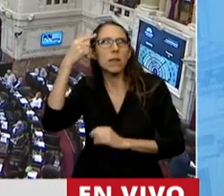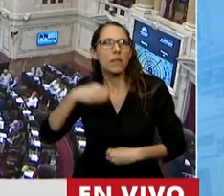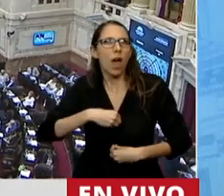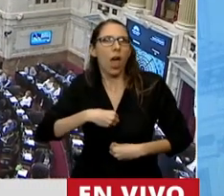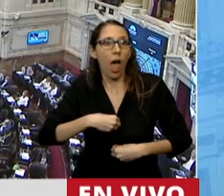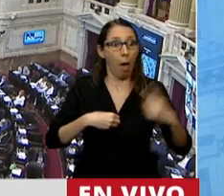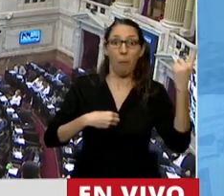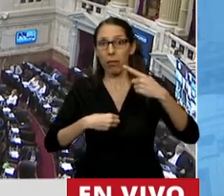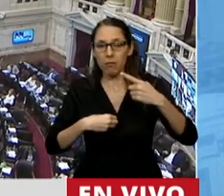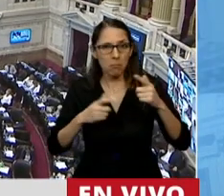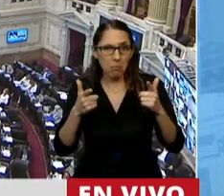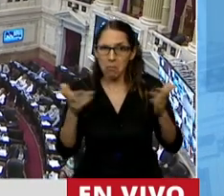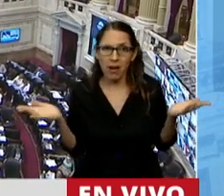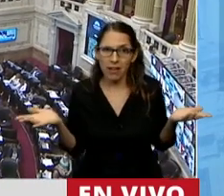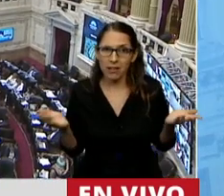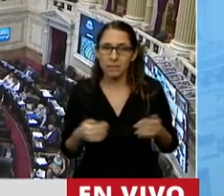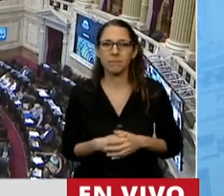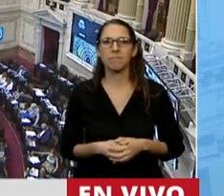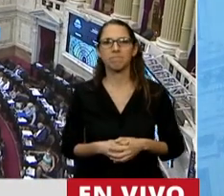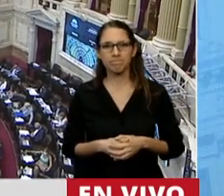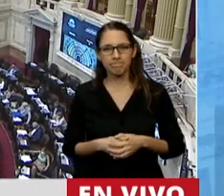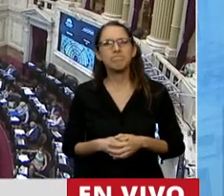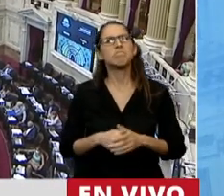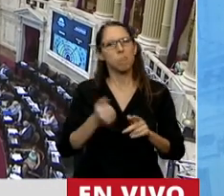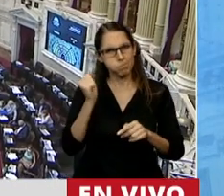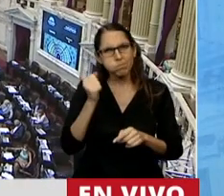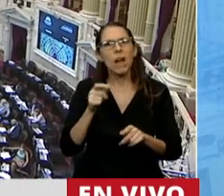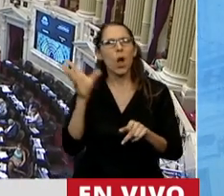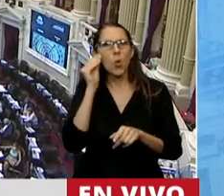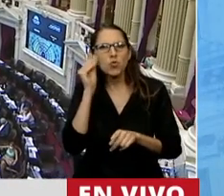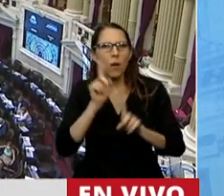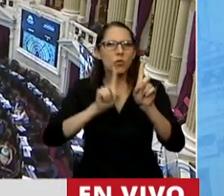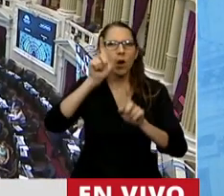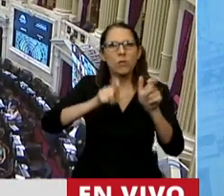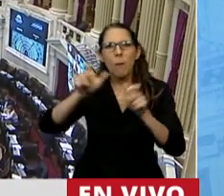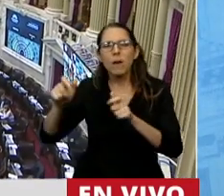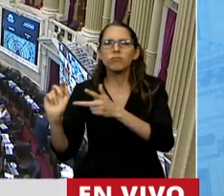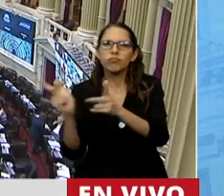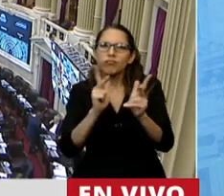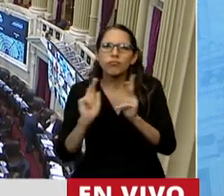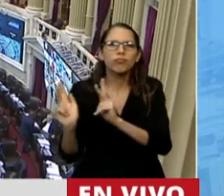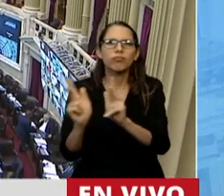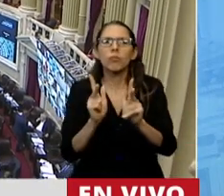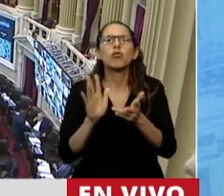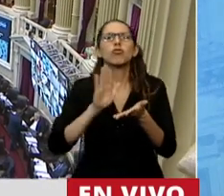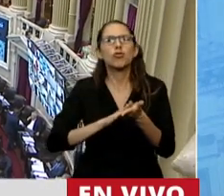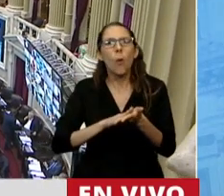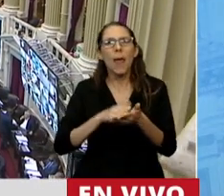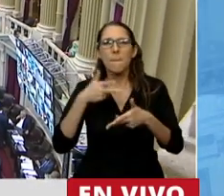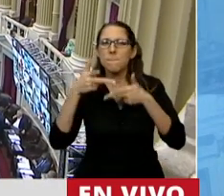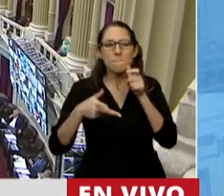de sus valores. Escuchamos algunas voces que remarcan el concepto de